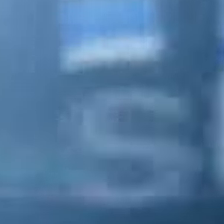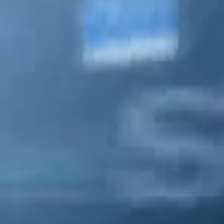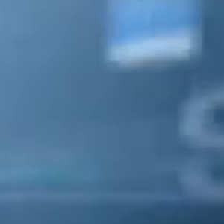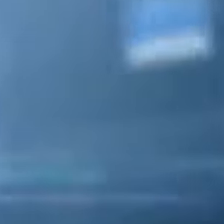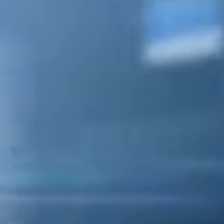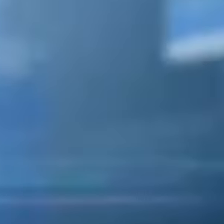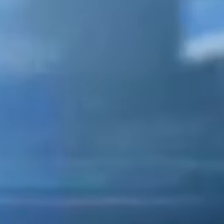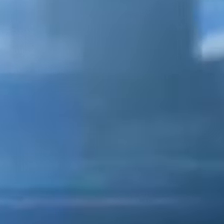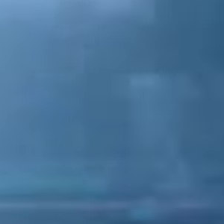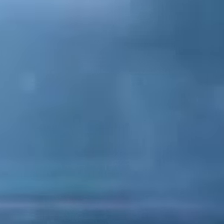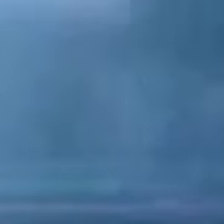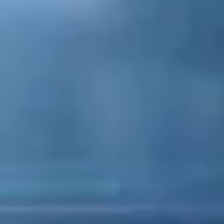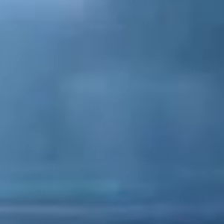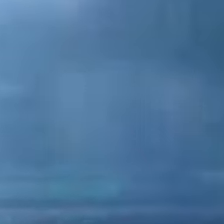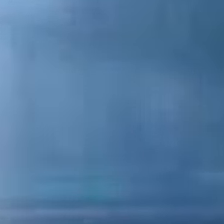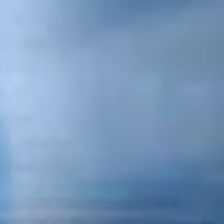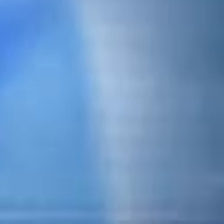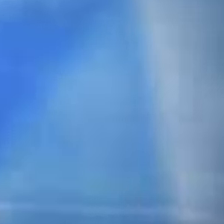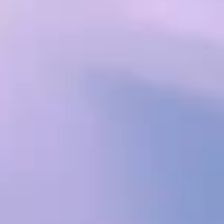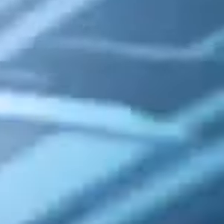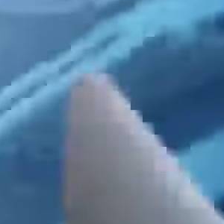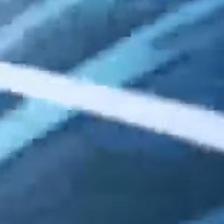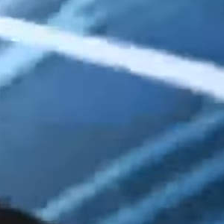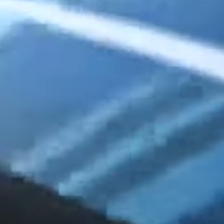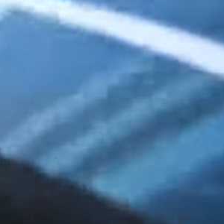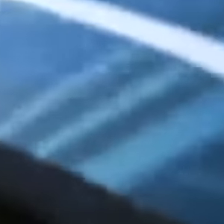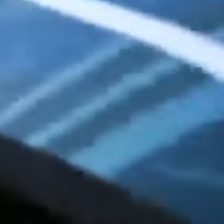Las noticias de la semana, sin filtros.